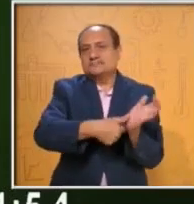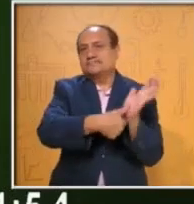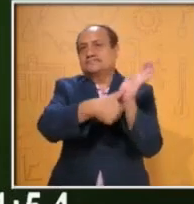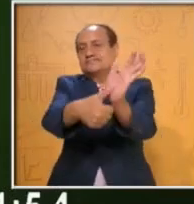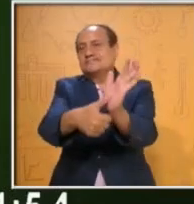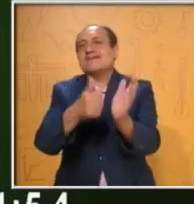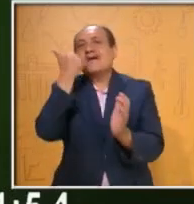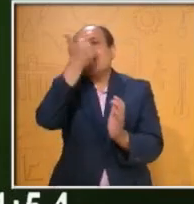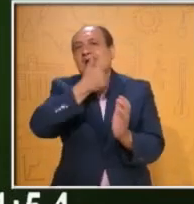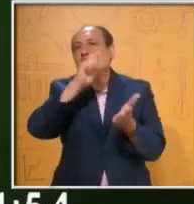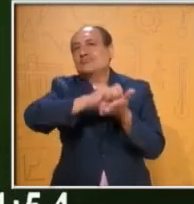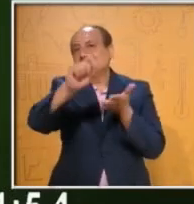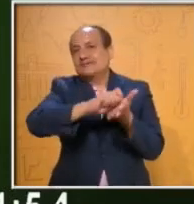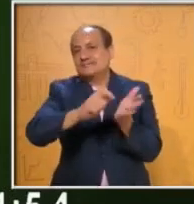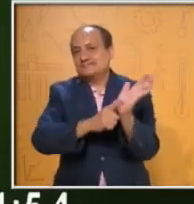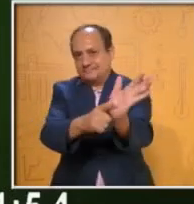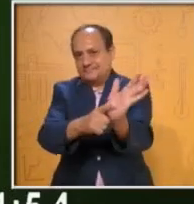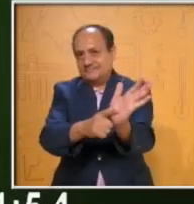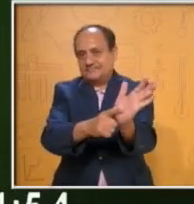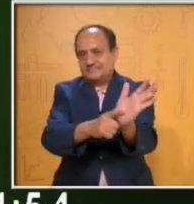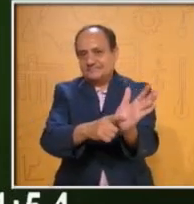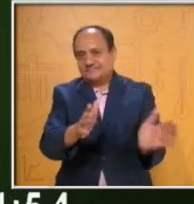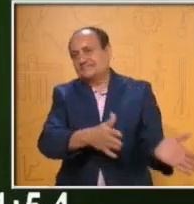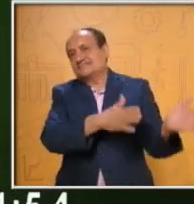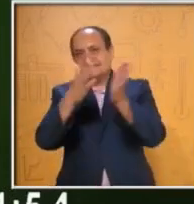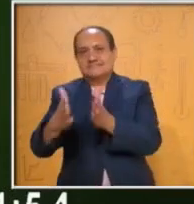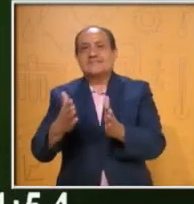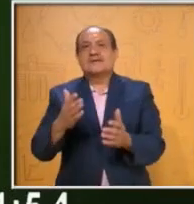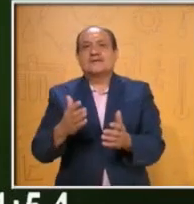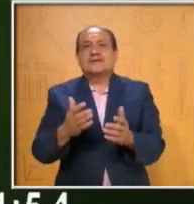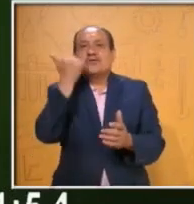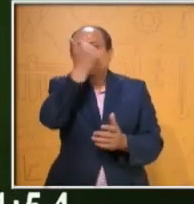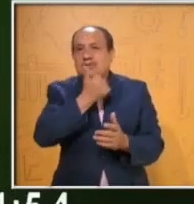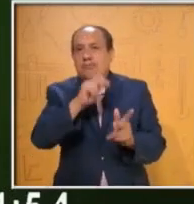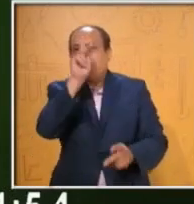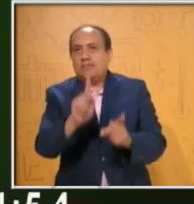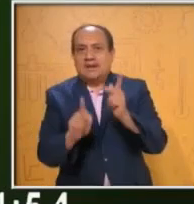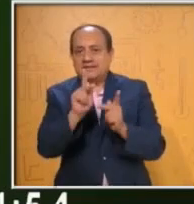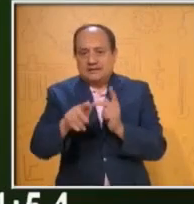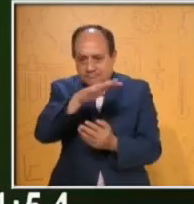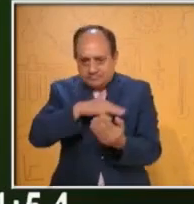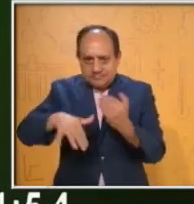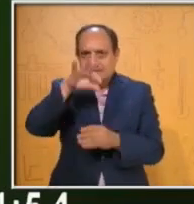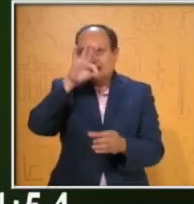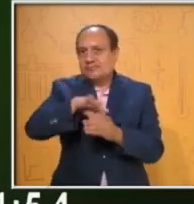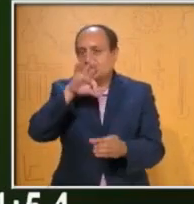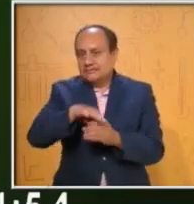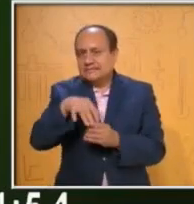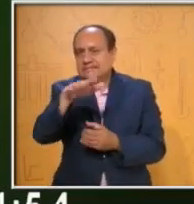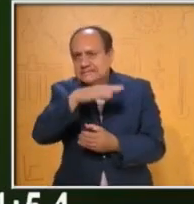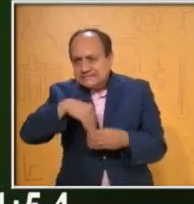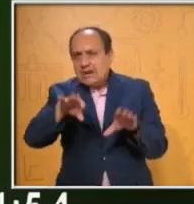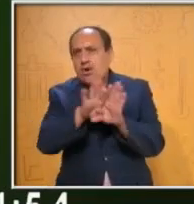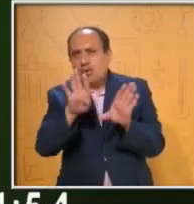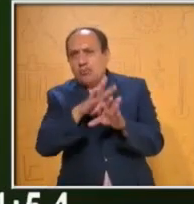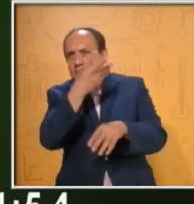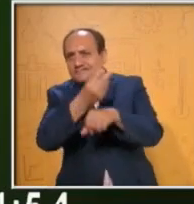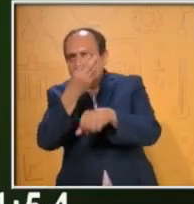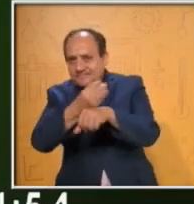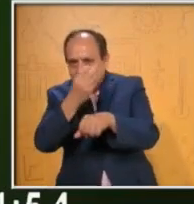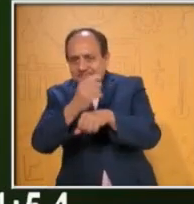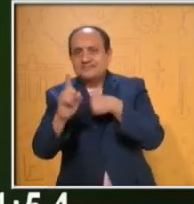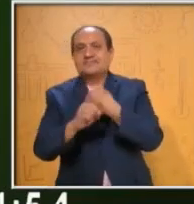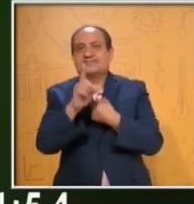hicieron. Siguiente. Los alumnos platicaron entre ellos mediante votaciones, buscaron una solución